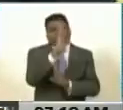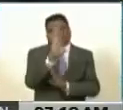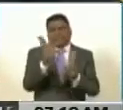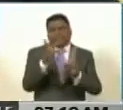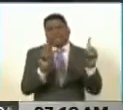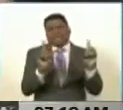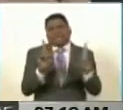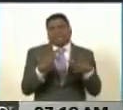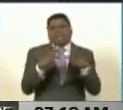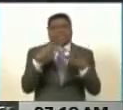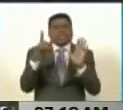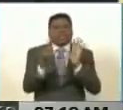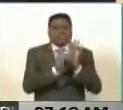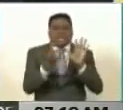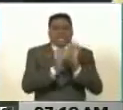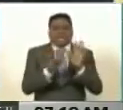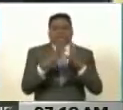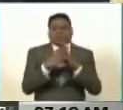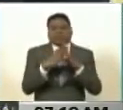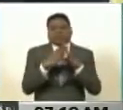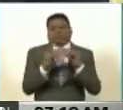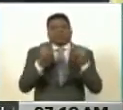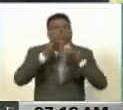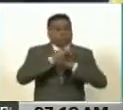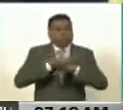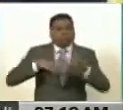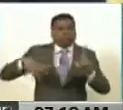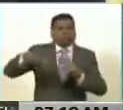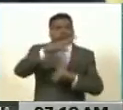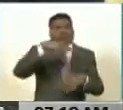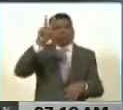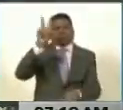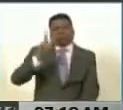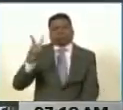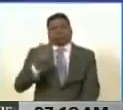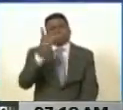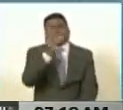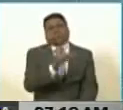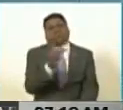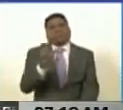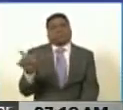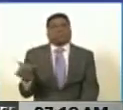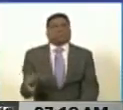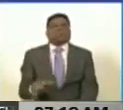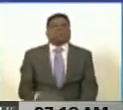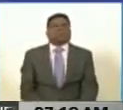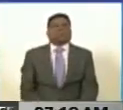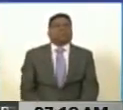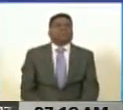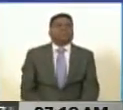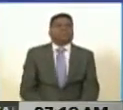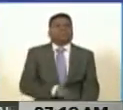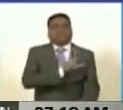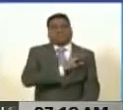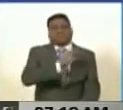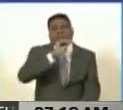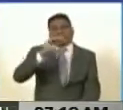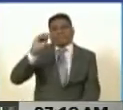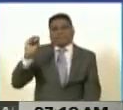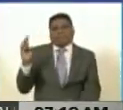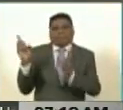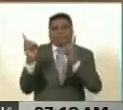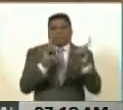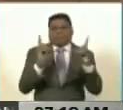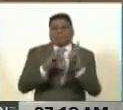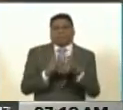como colectivo que pueda tener la nación venezolana. Hablando de paz, hay algo que va muy de la mano, en que es el llamado a diálogo. ¿Es viable